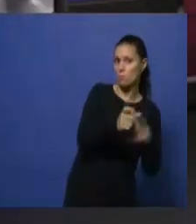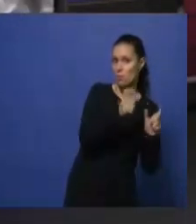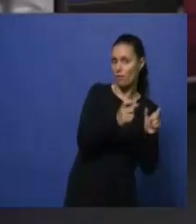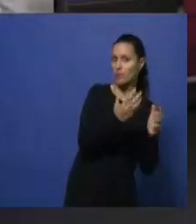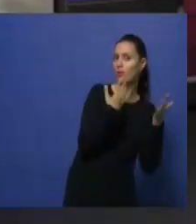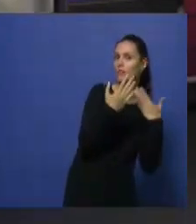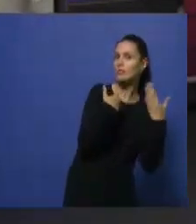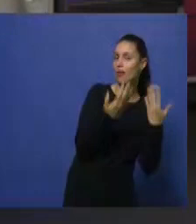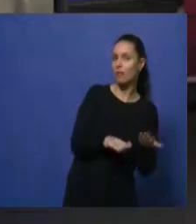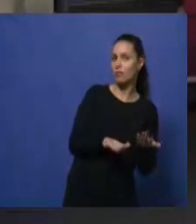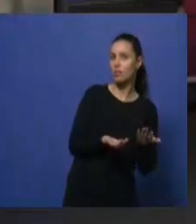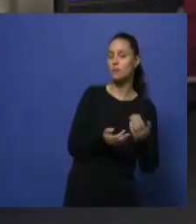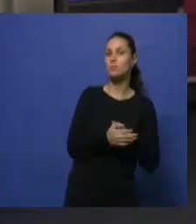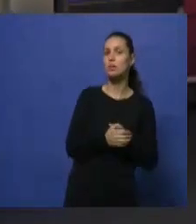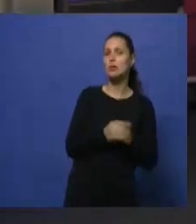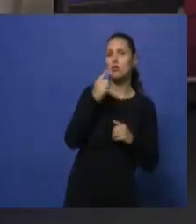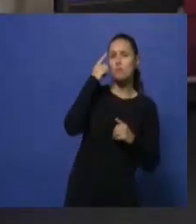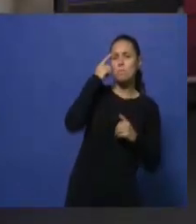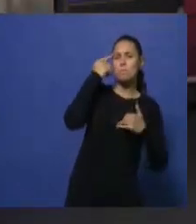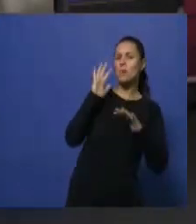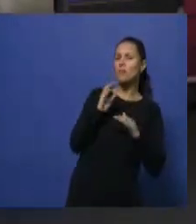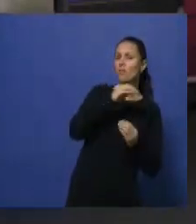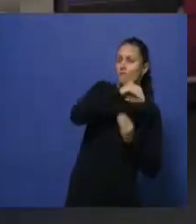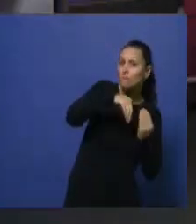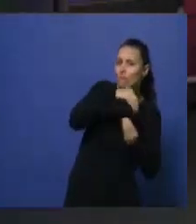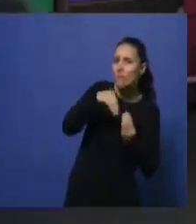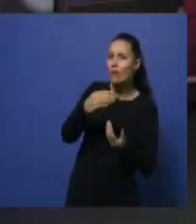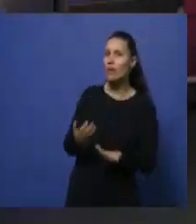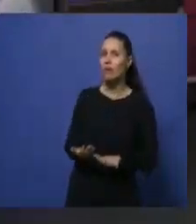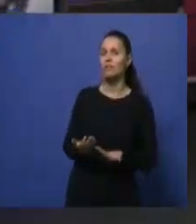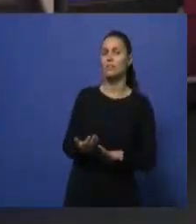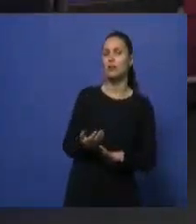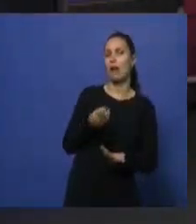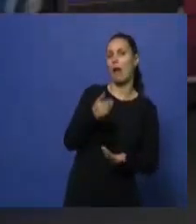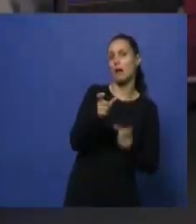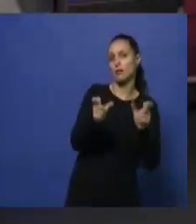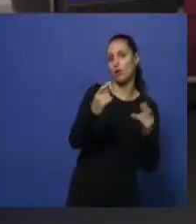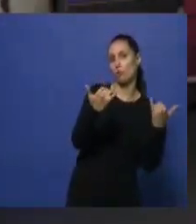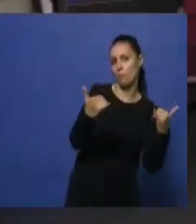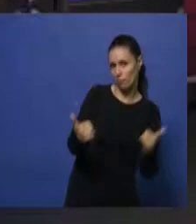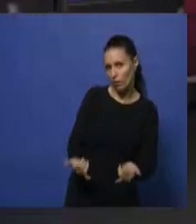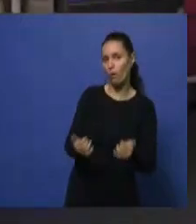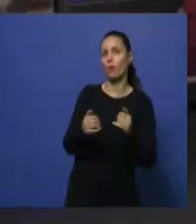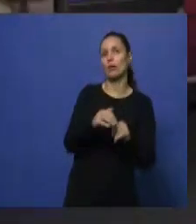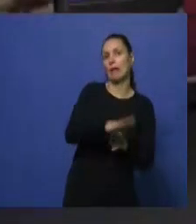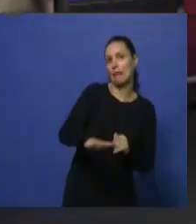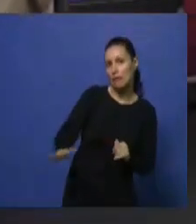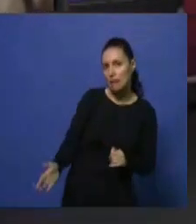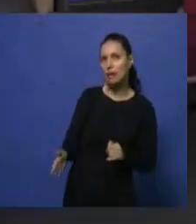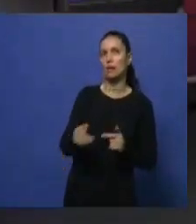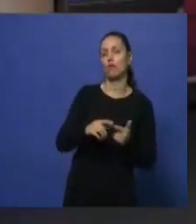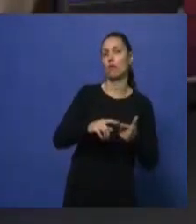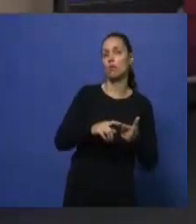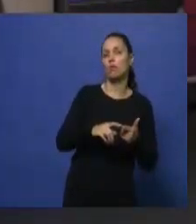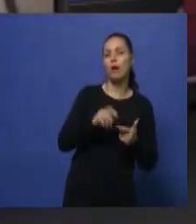previamente hoy miraba las imágenes pensaba en los padres de la cantidad que había mucha juventud había este chicos chiquititos en la cancha y demás bueno el